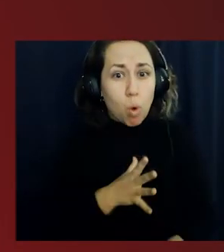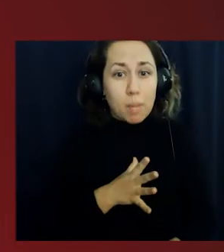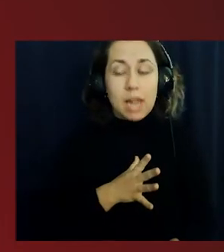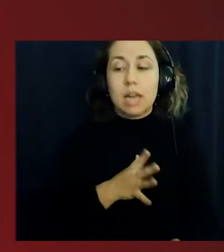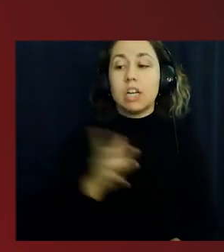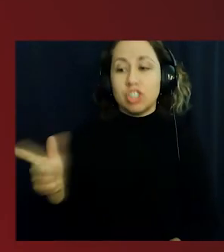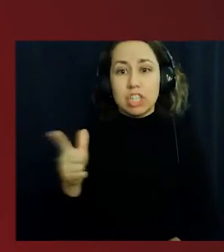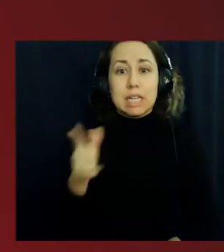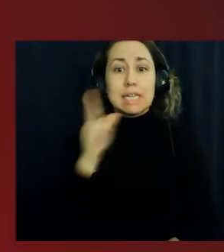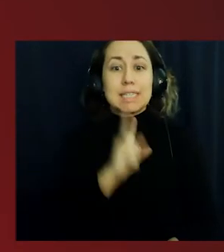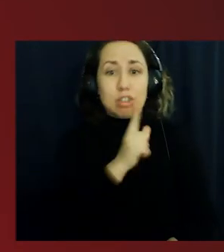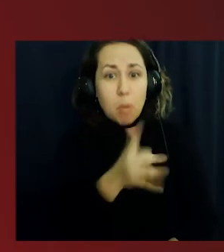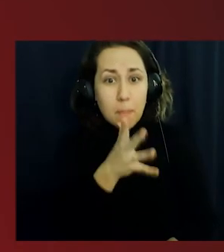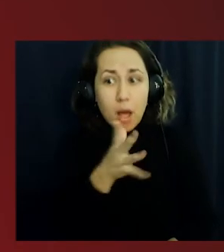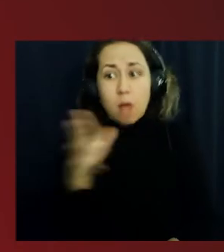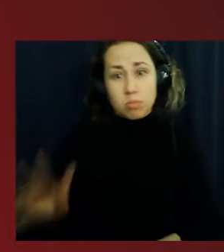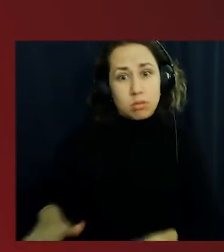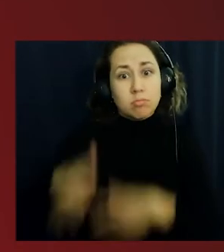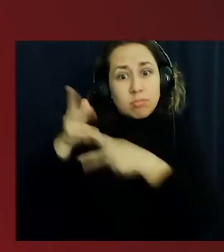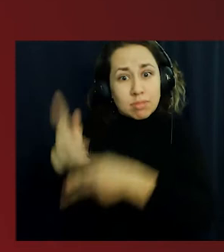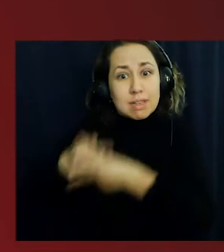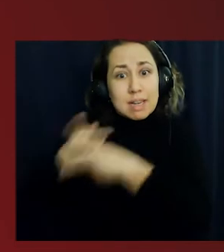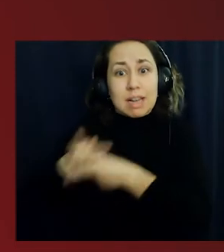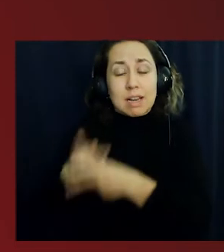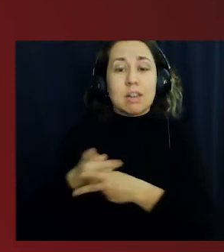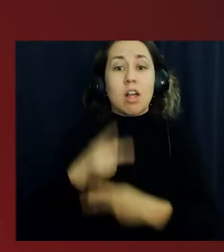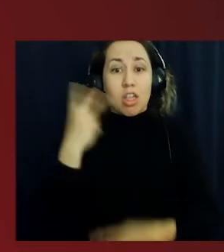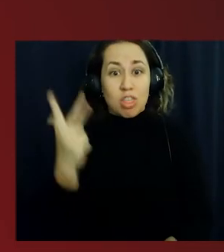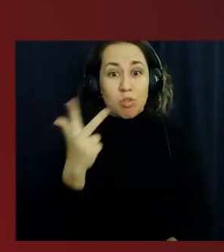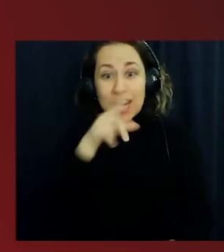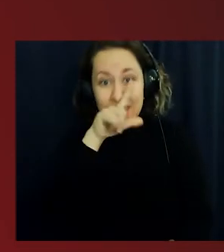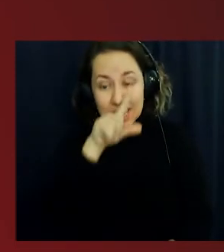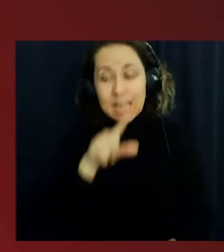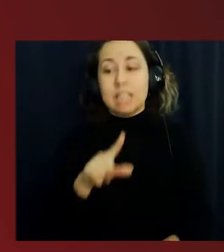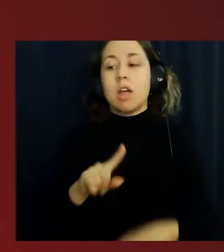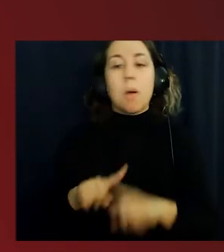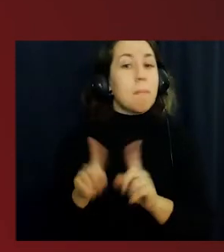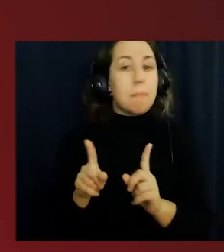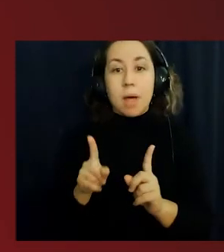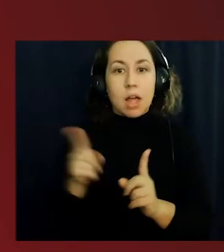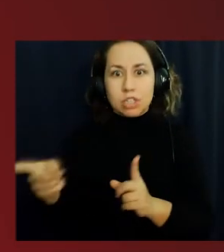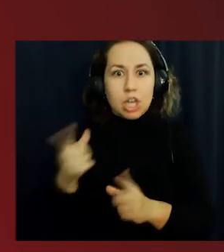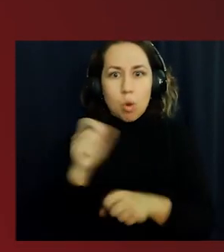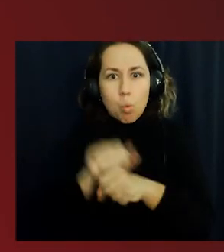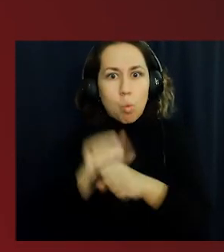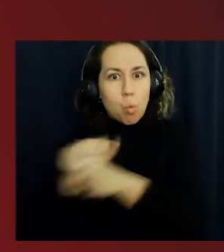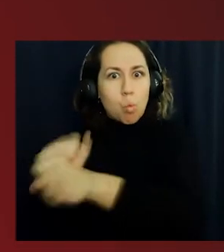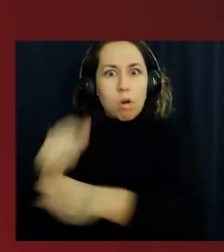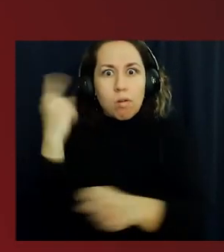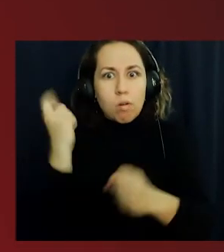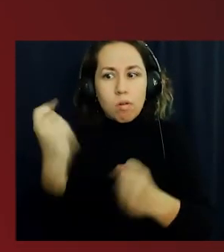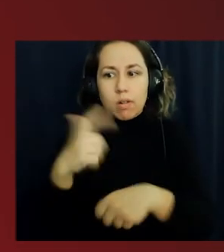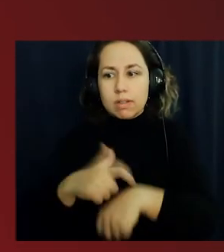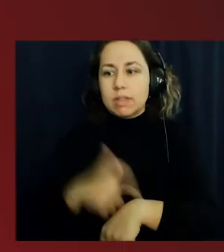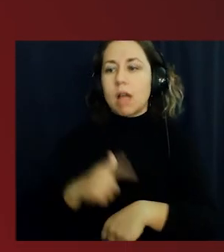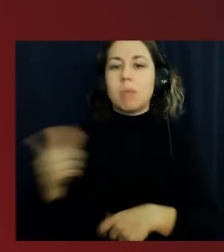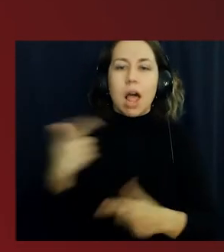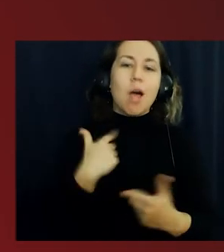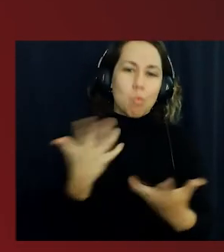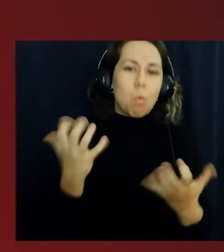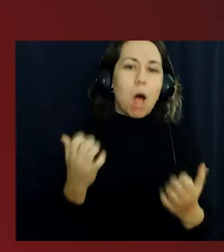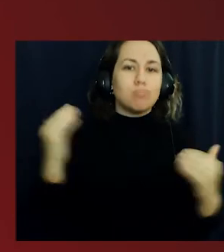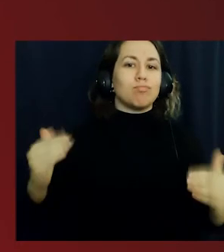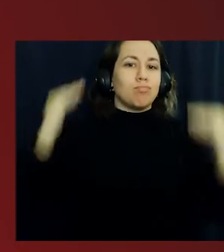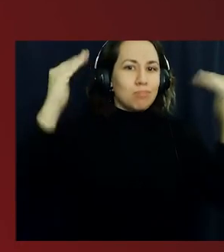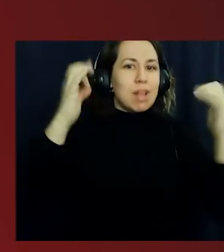e independiente como mujer. Ella es madre soltera que crió a 3 niños con 2 trabajos y gracias a ella voy a ir a los estudios